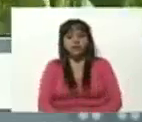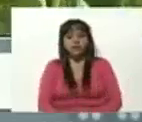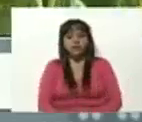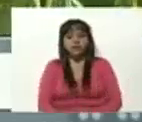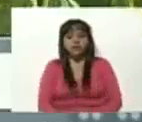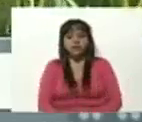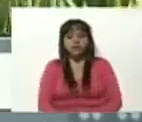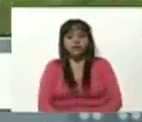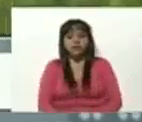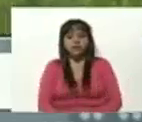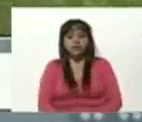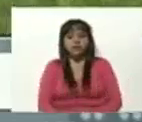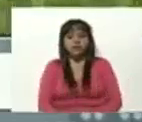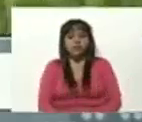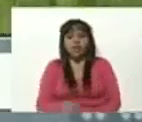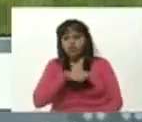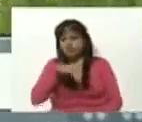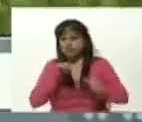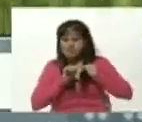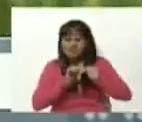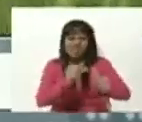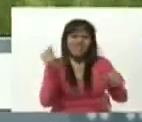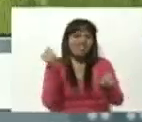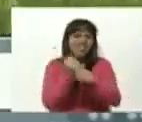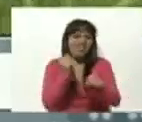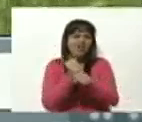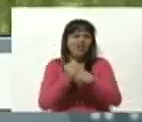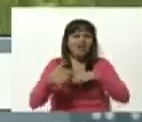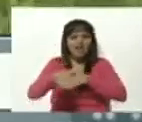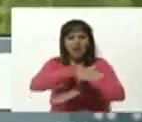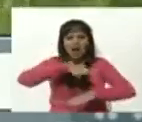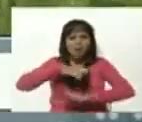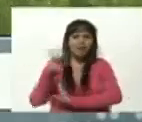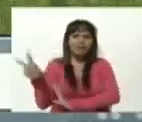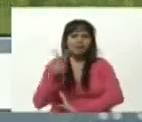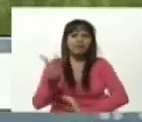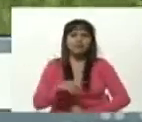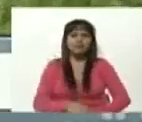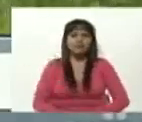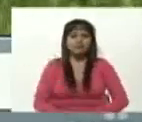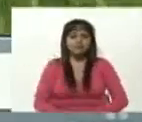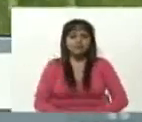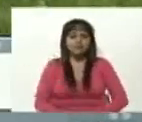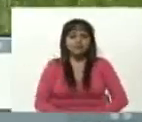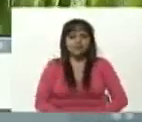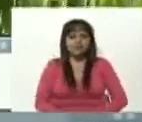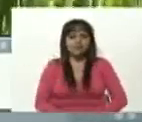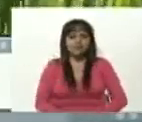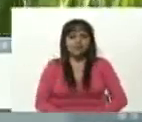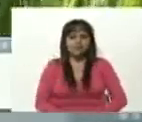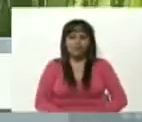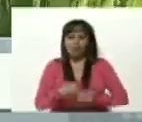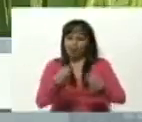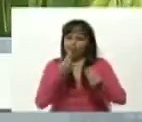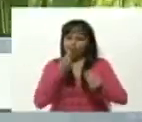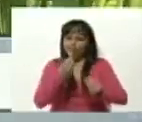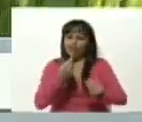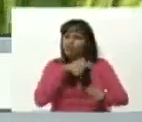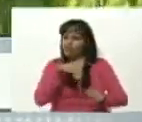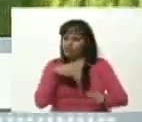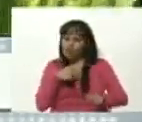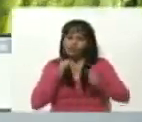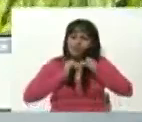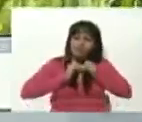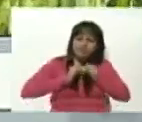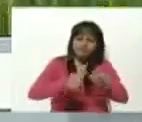Los tercos del campo venezolano somos. ¿Ah? ¿Cómo le suena esa consigna? Somos los tercos del